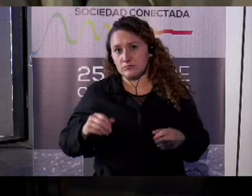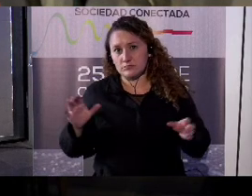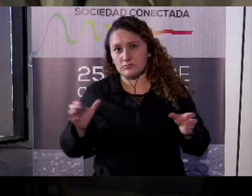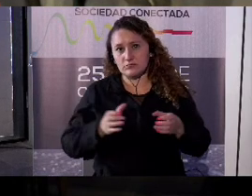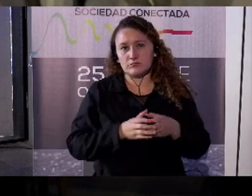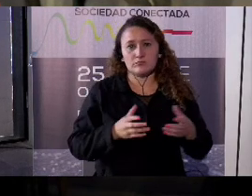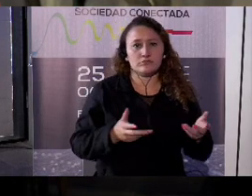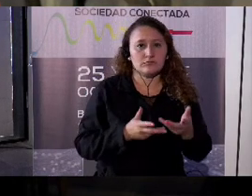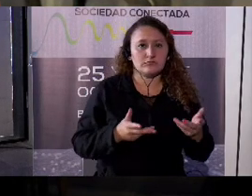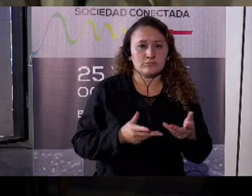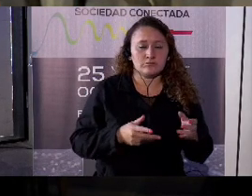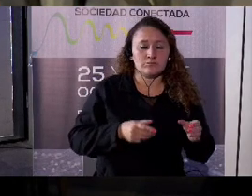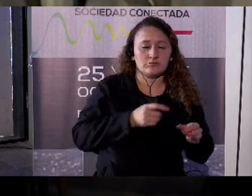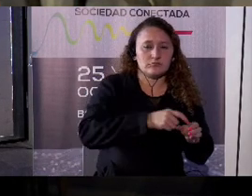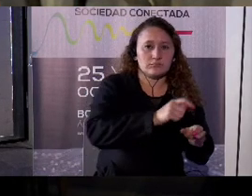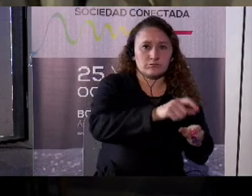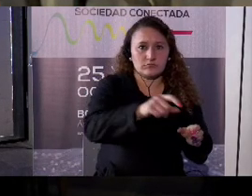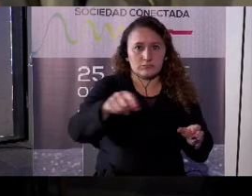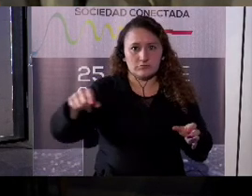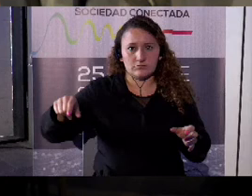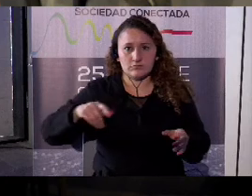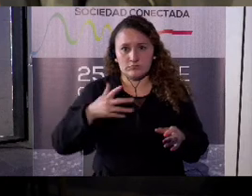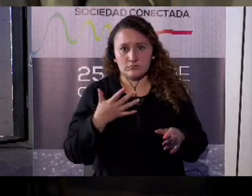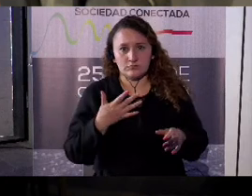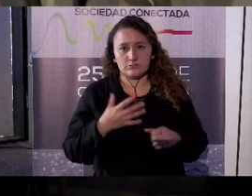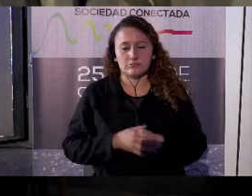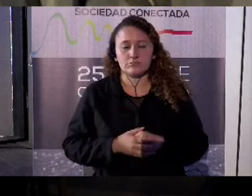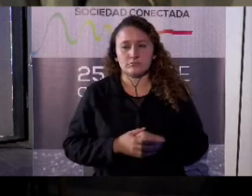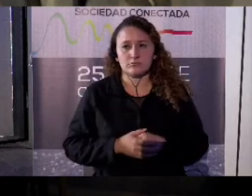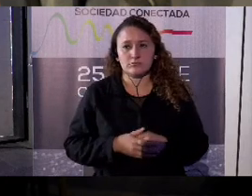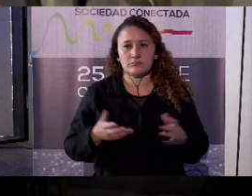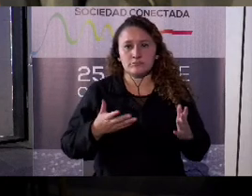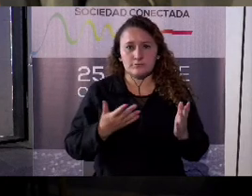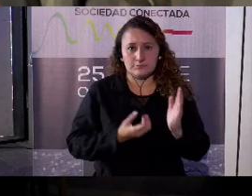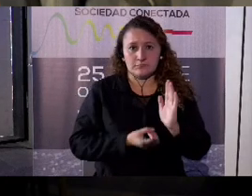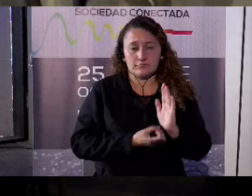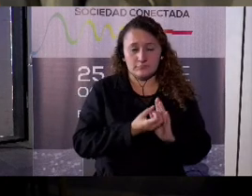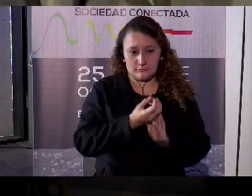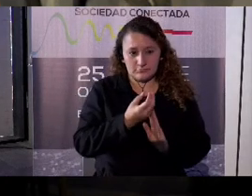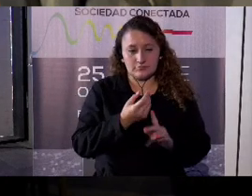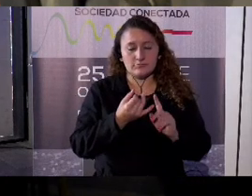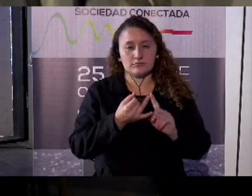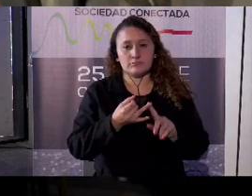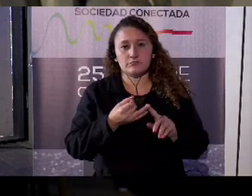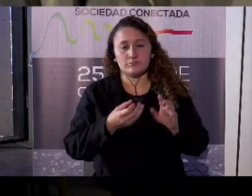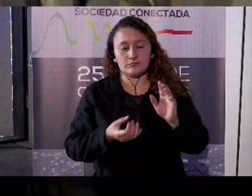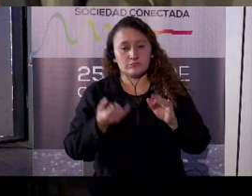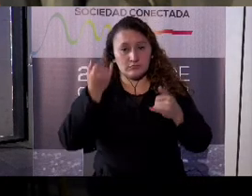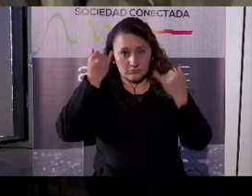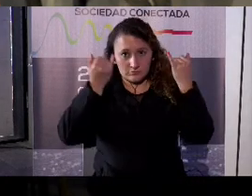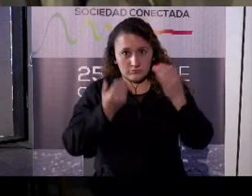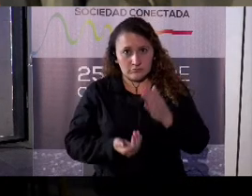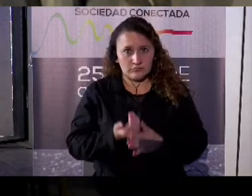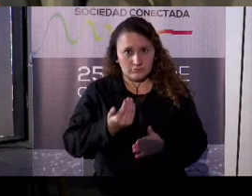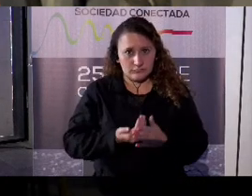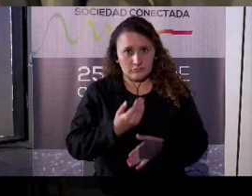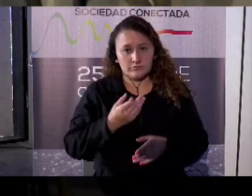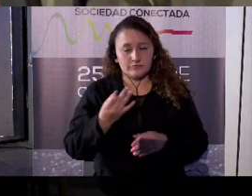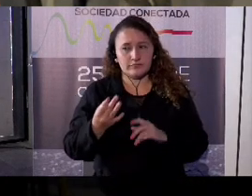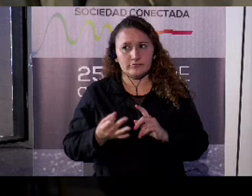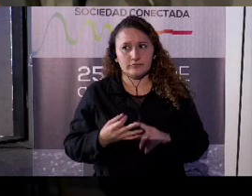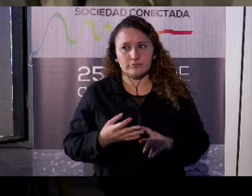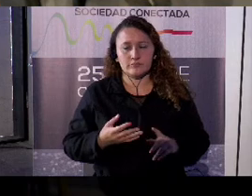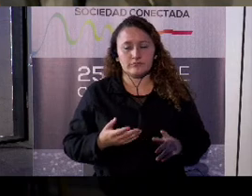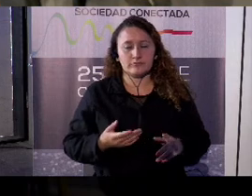cinco de esos objetivos que son fundamentalmente el de Industria Innovación eh segundo es